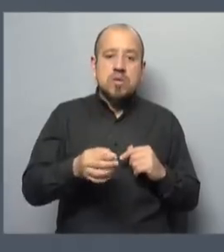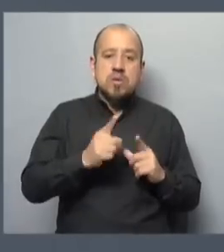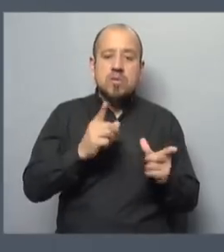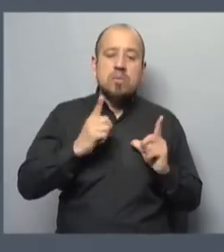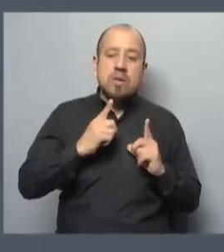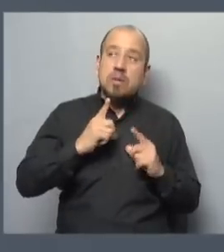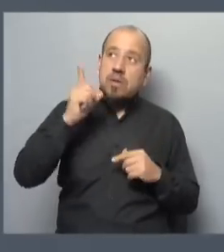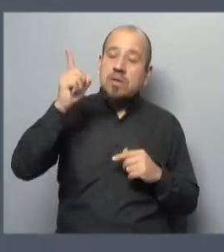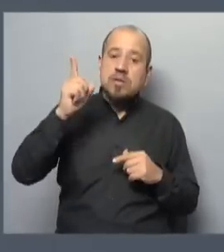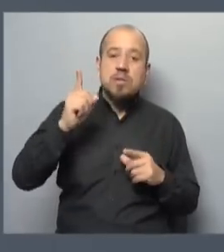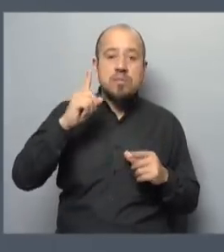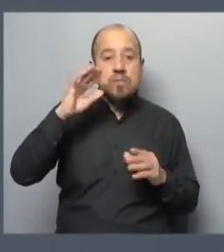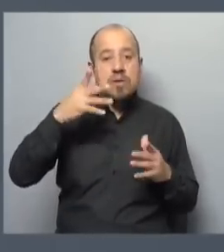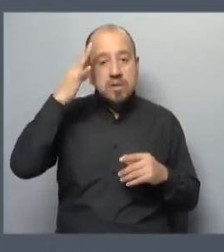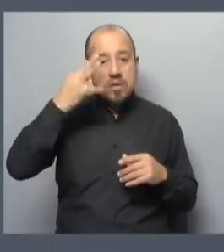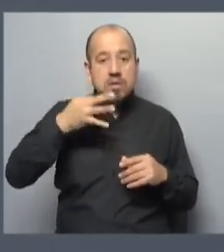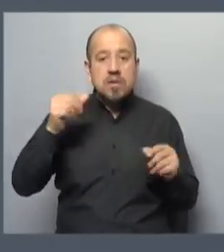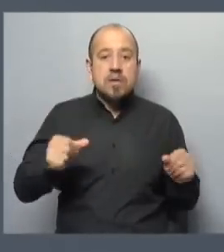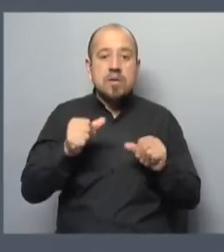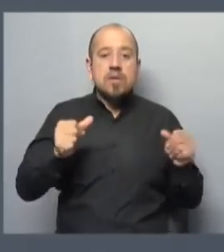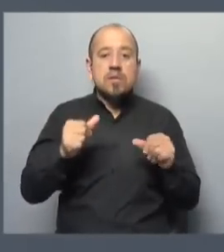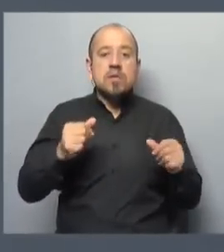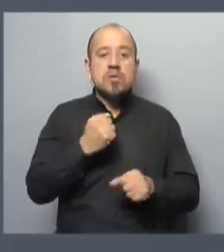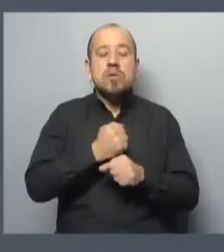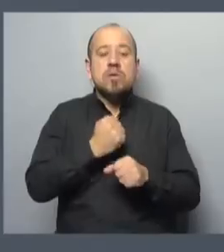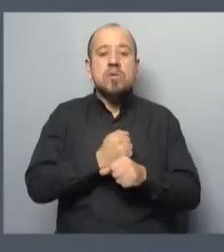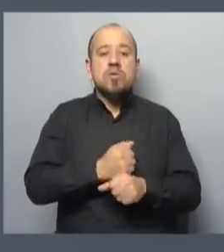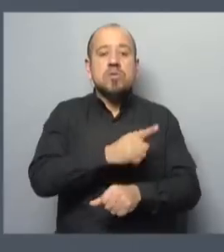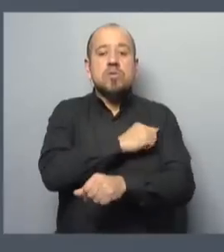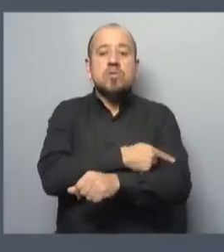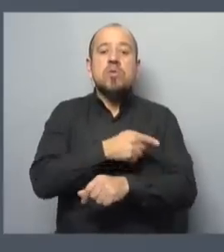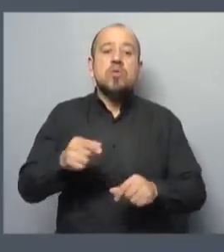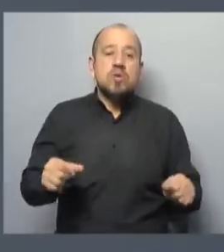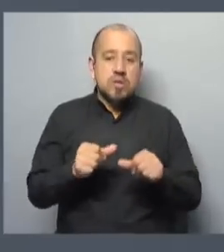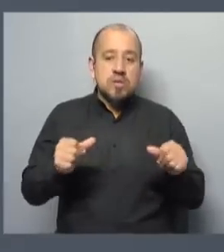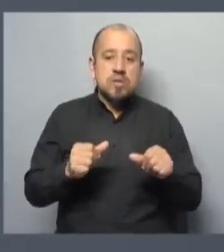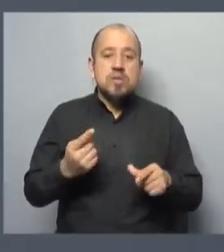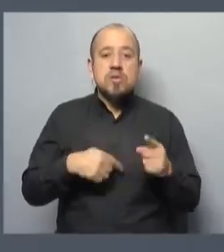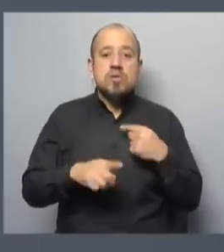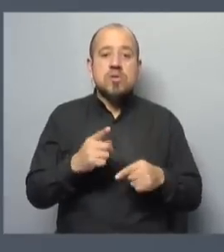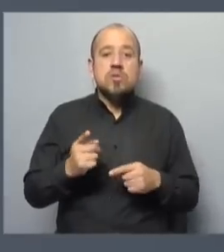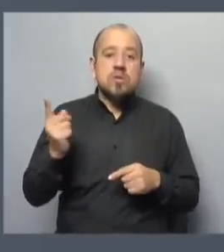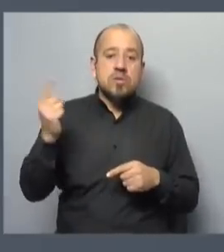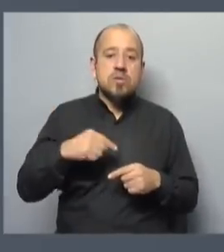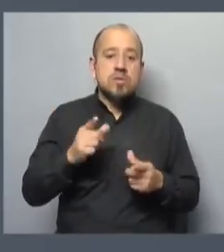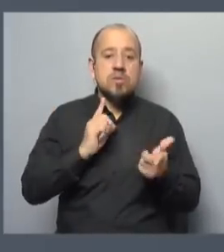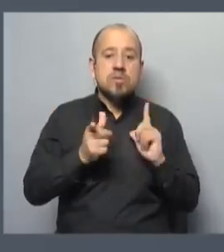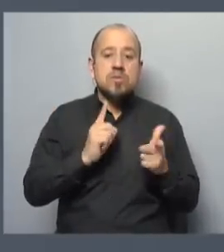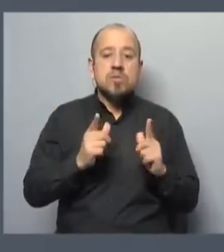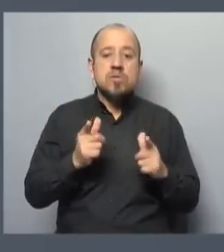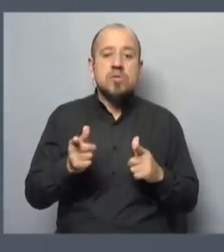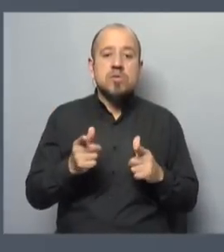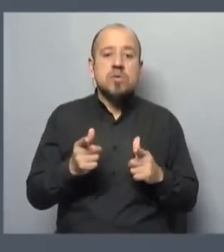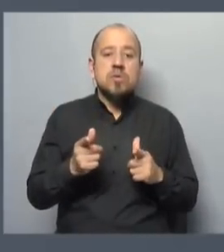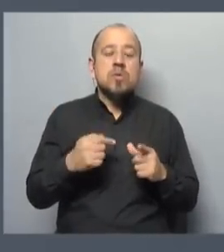para realmente hacer los trabajos de fuerza que corresponden y los hacían ahí entonces esta llegada creo que fue una de las cosas que le